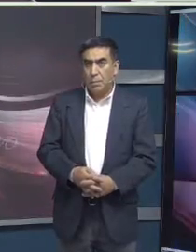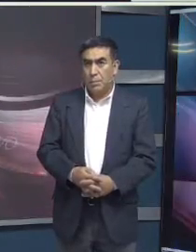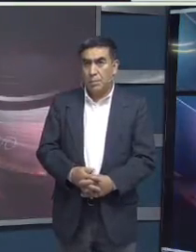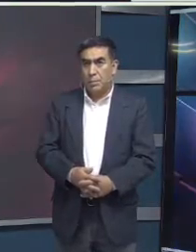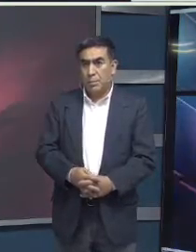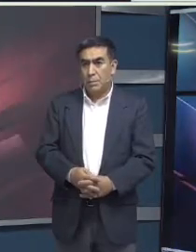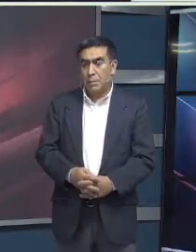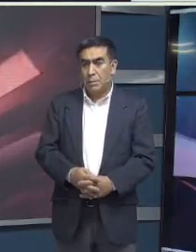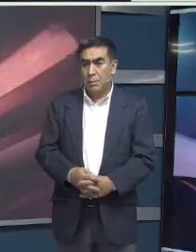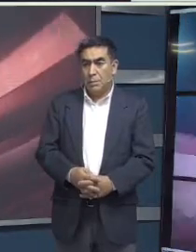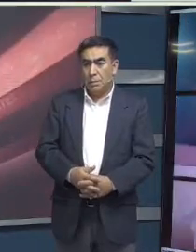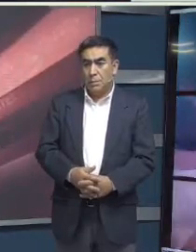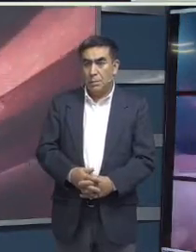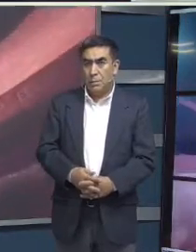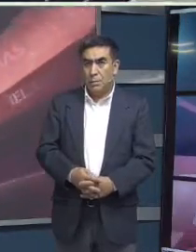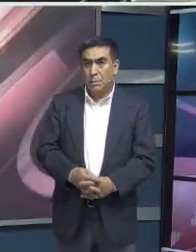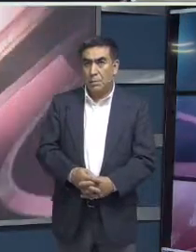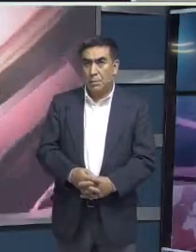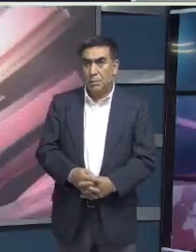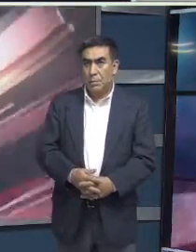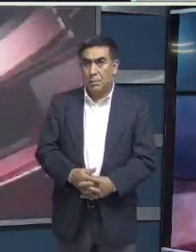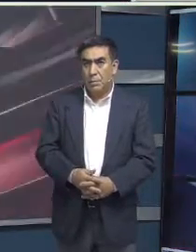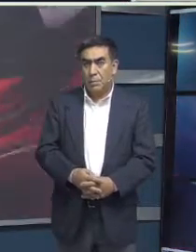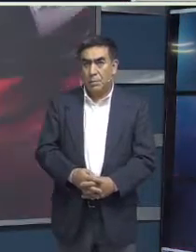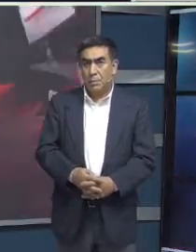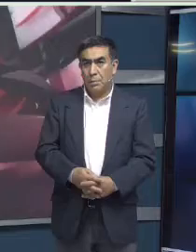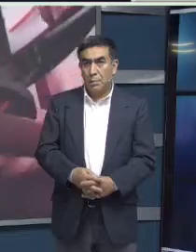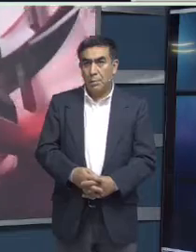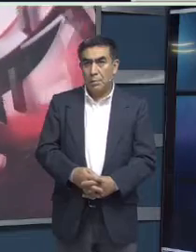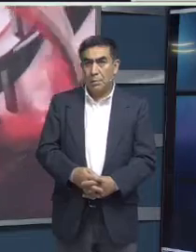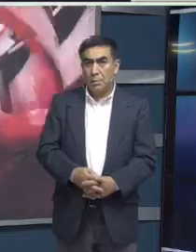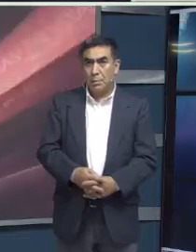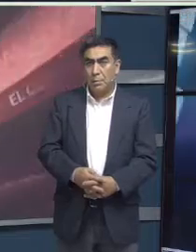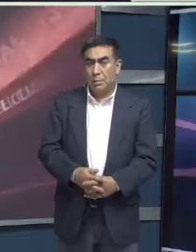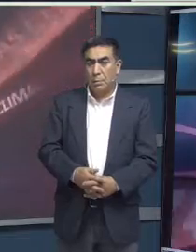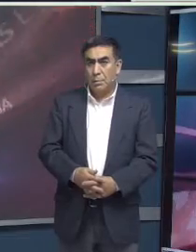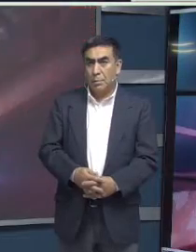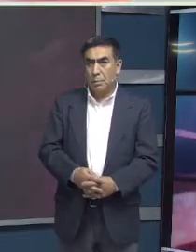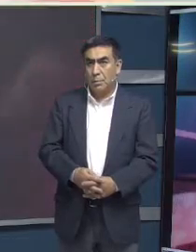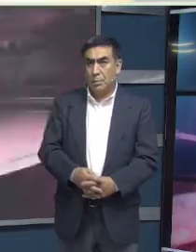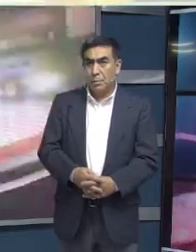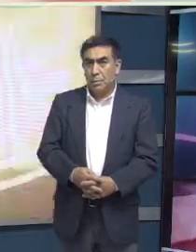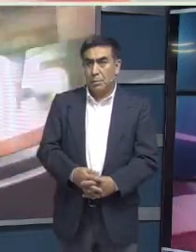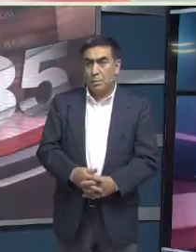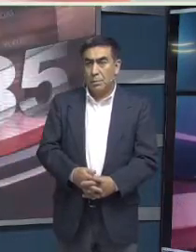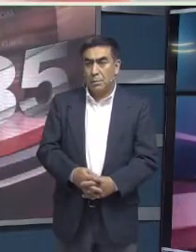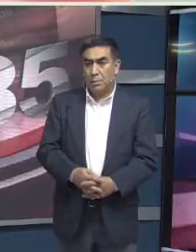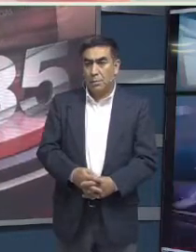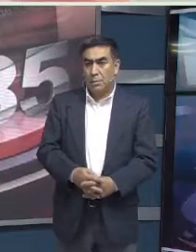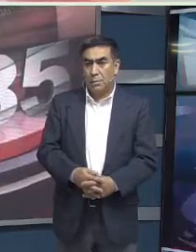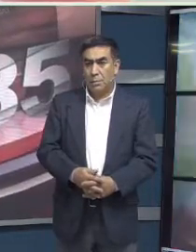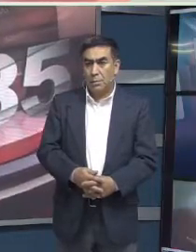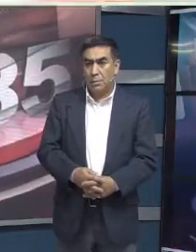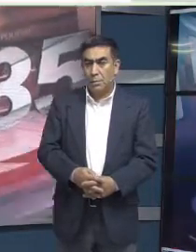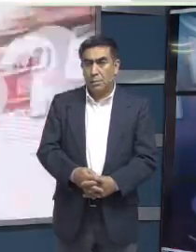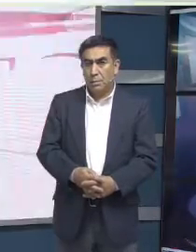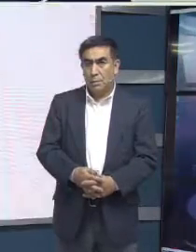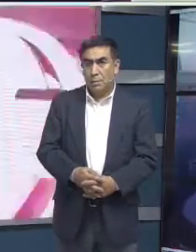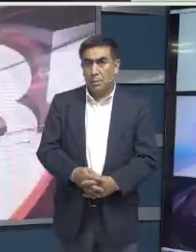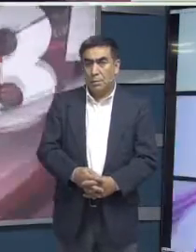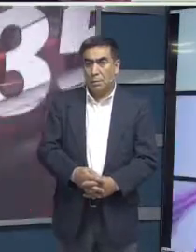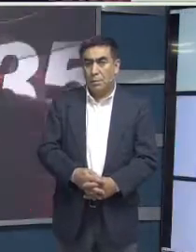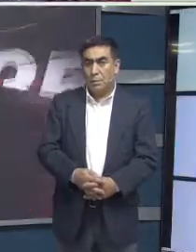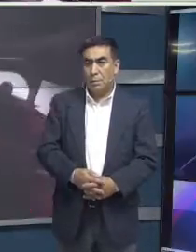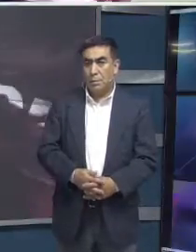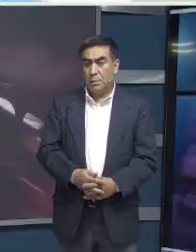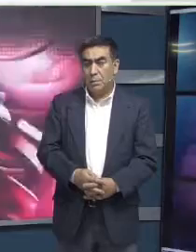nacional, otros temas fueron más que propuestas para la reactivación económica de la provincia, cuidando el estatus sanitario, que